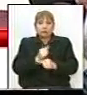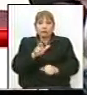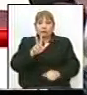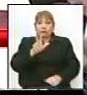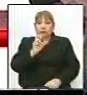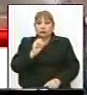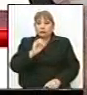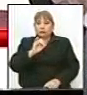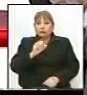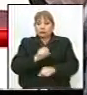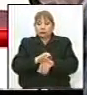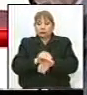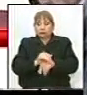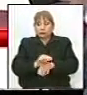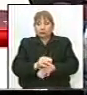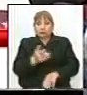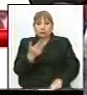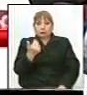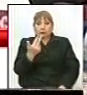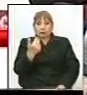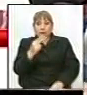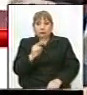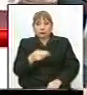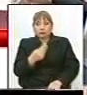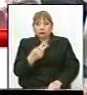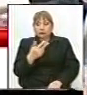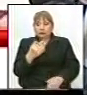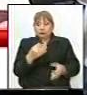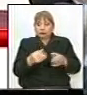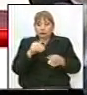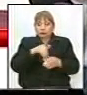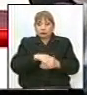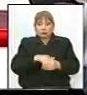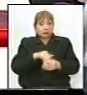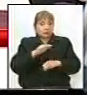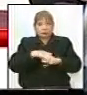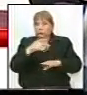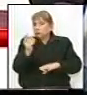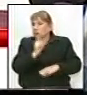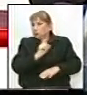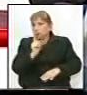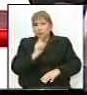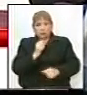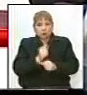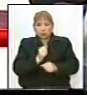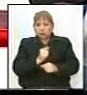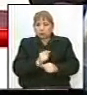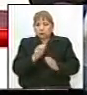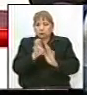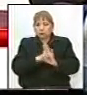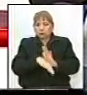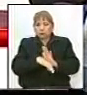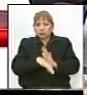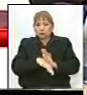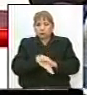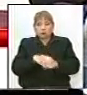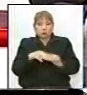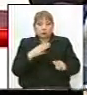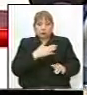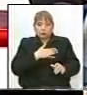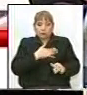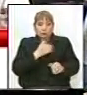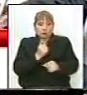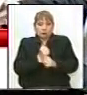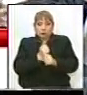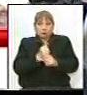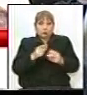30 de julio del 2013 en el jurado. Después ya no ha laborado, mucho menos durante mi gestión, que